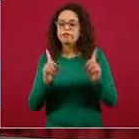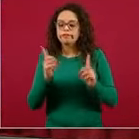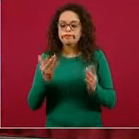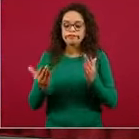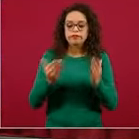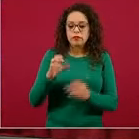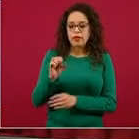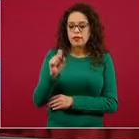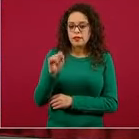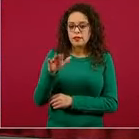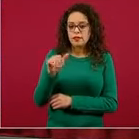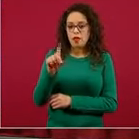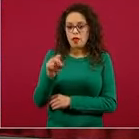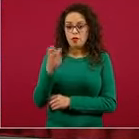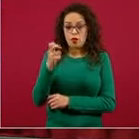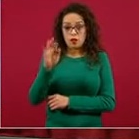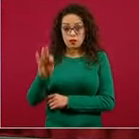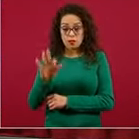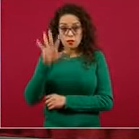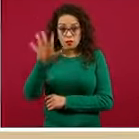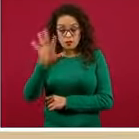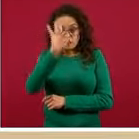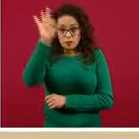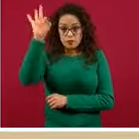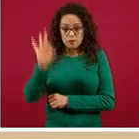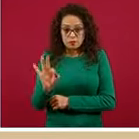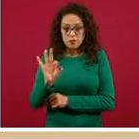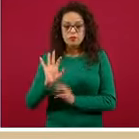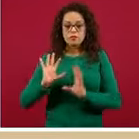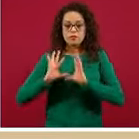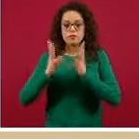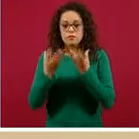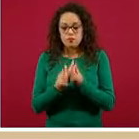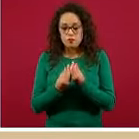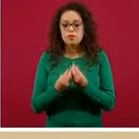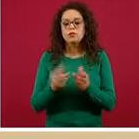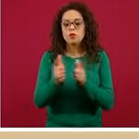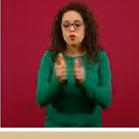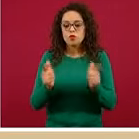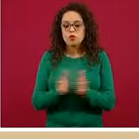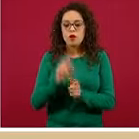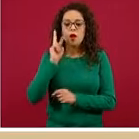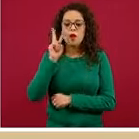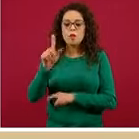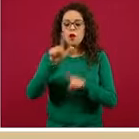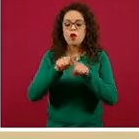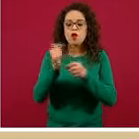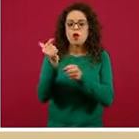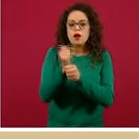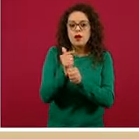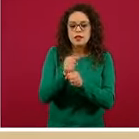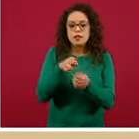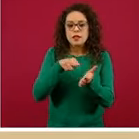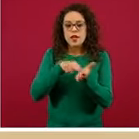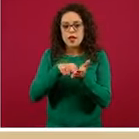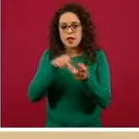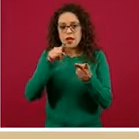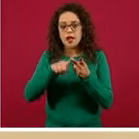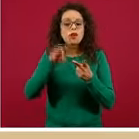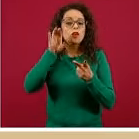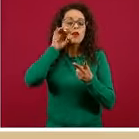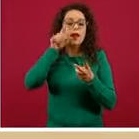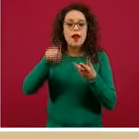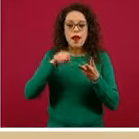45% y lo aplicamos a todos estos grupos que están en el color gris, en el color negro y en el color naranja, y